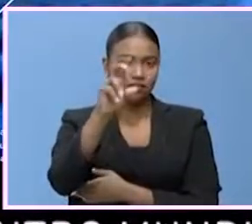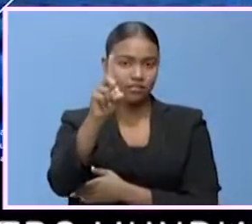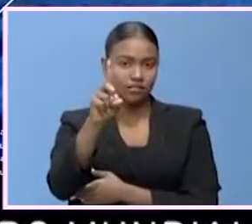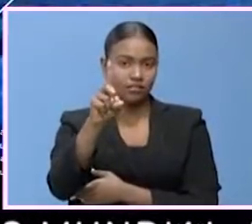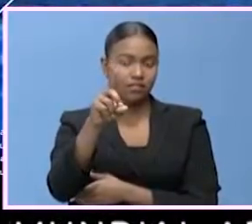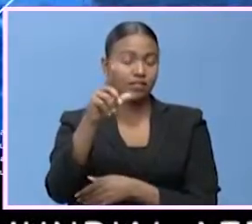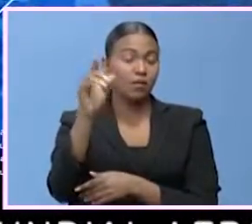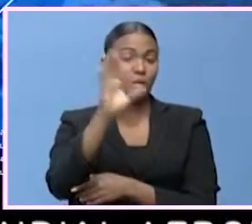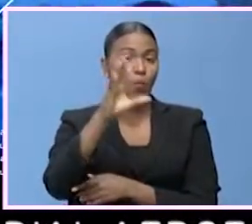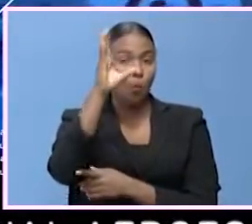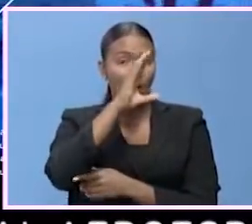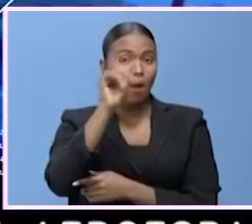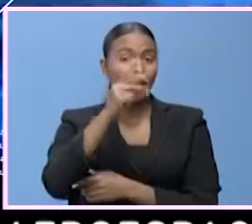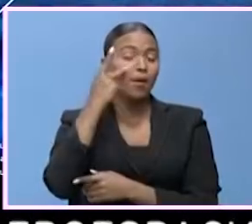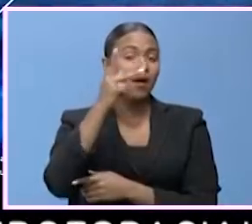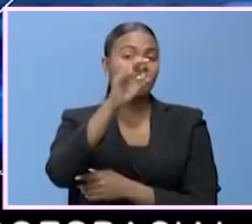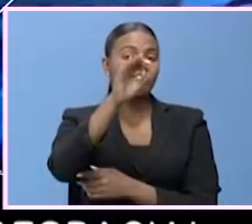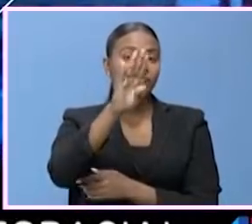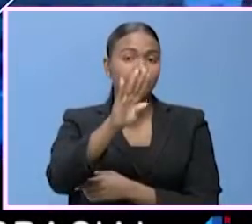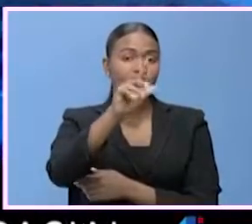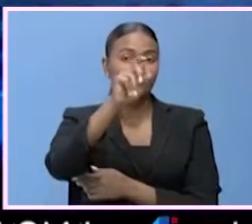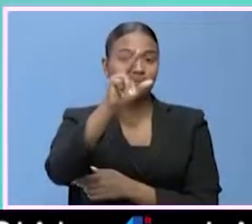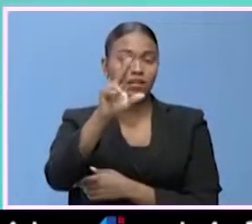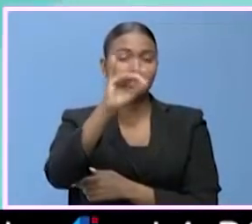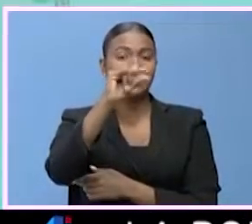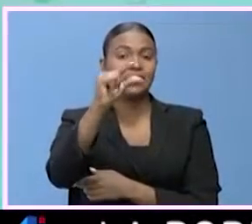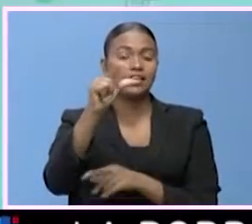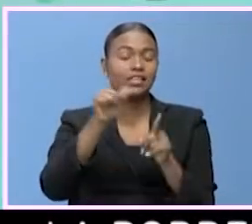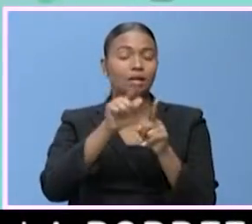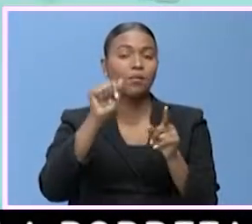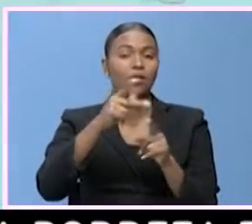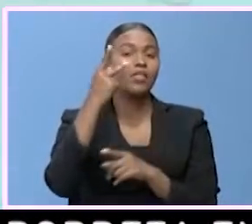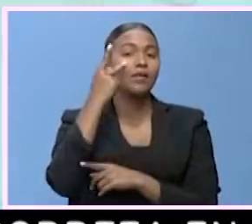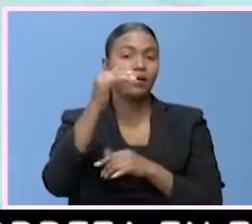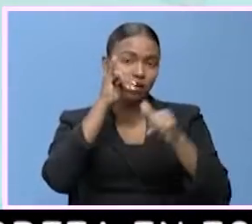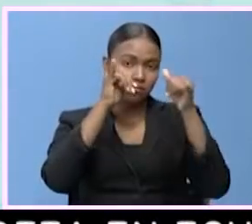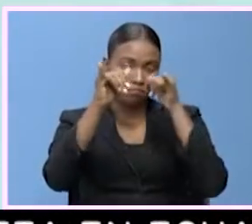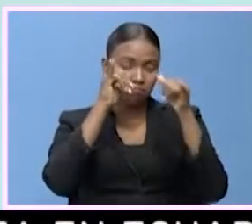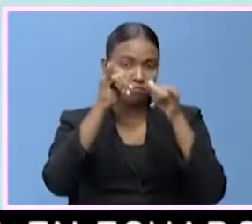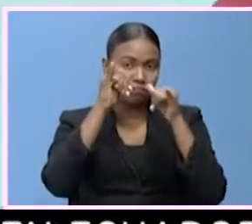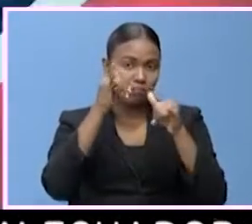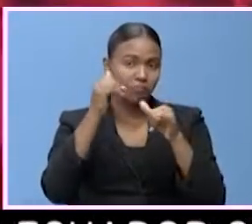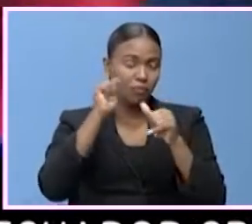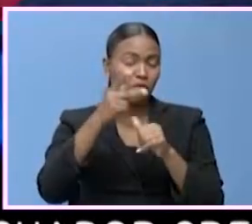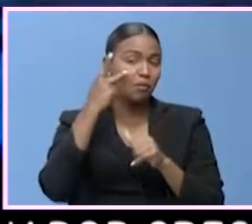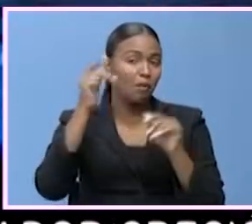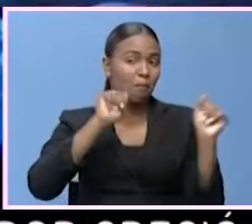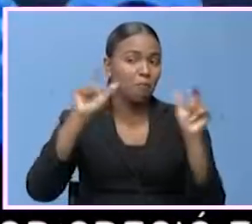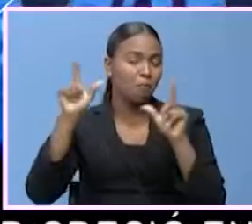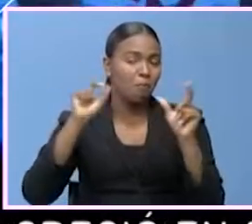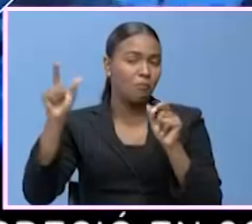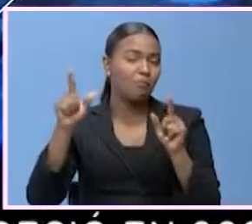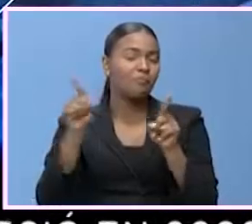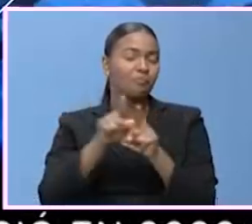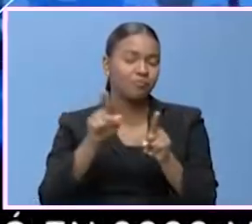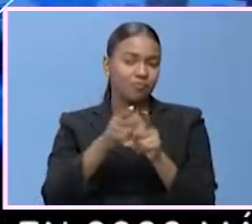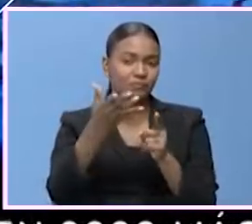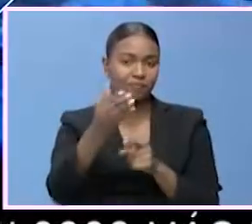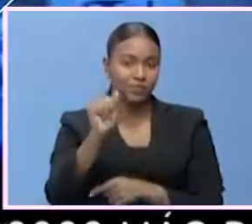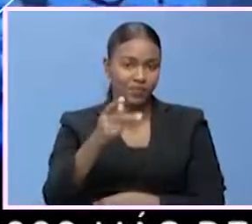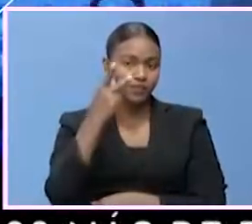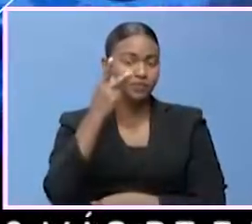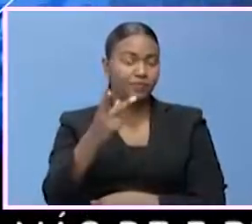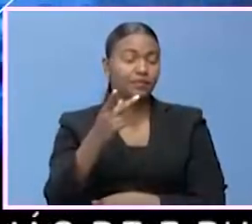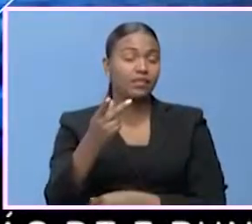4RD. Búsquenos en Facebook, Twitter, Instagram, también en nuestro canal de YouTube, donde tienen la programación totalmente en